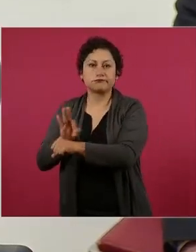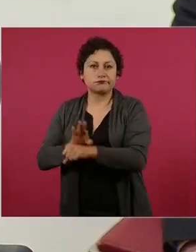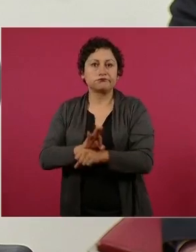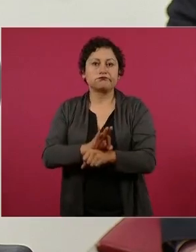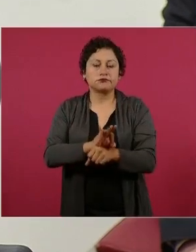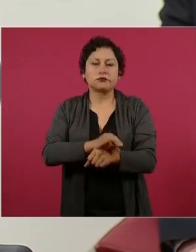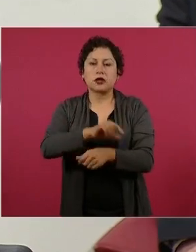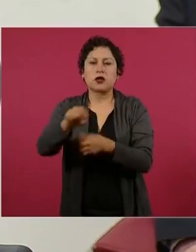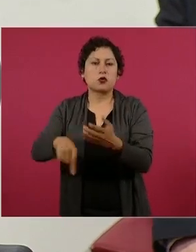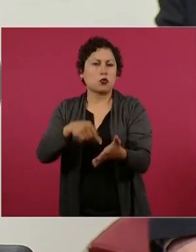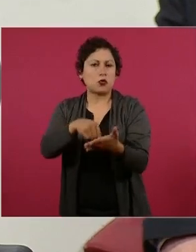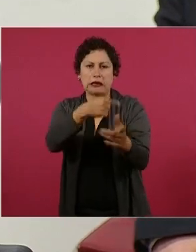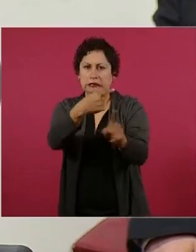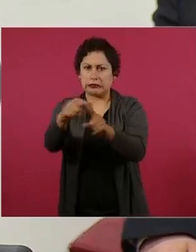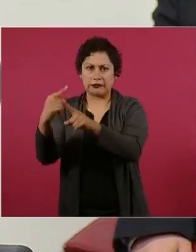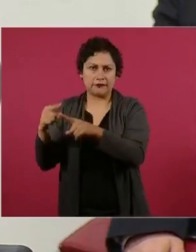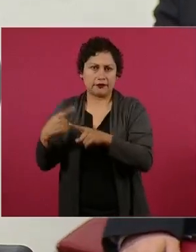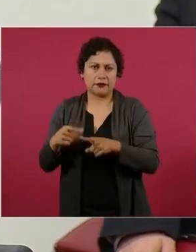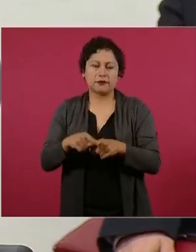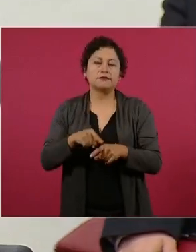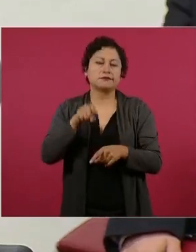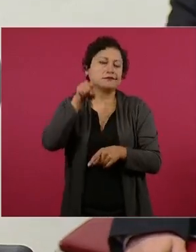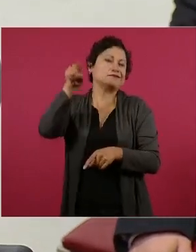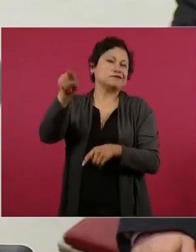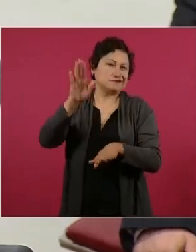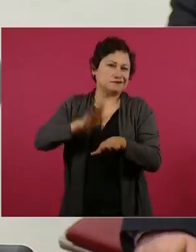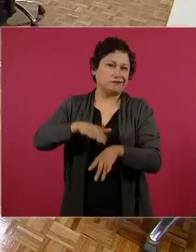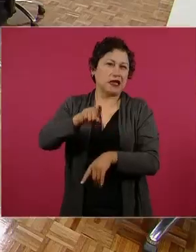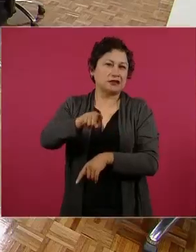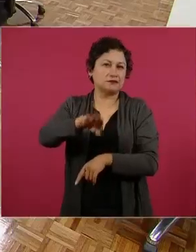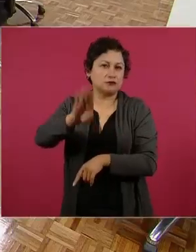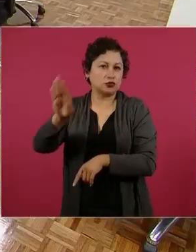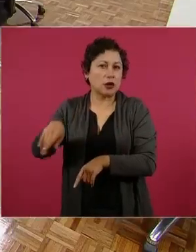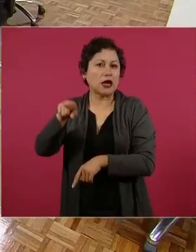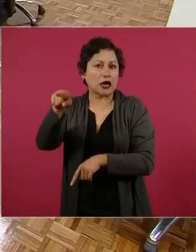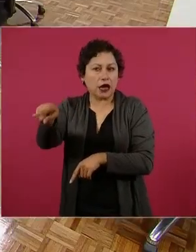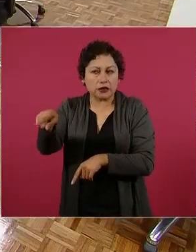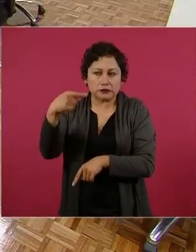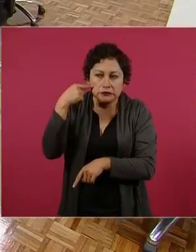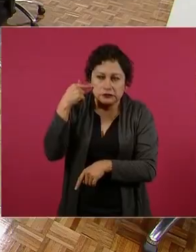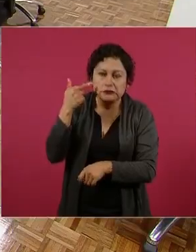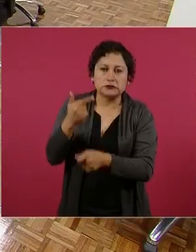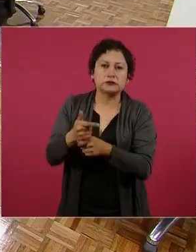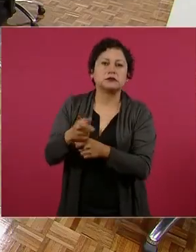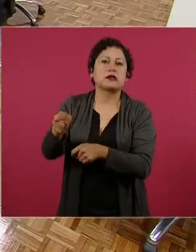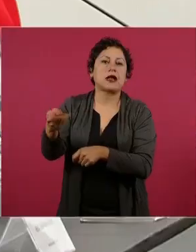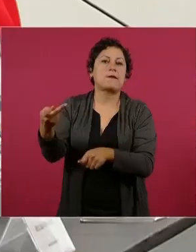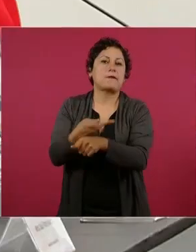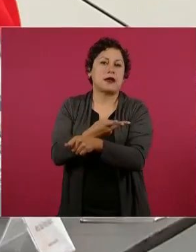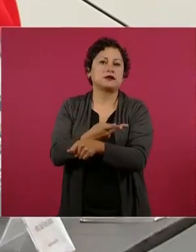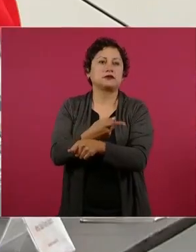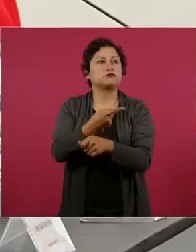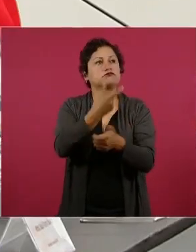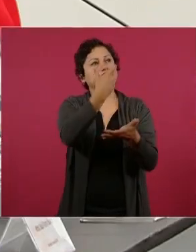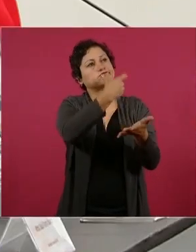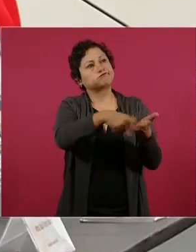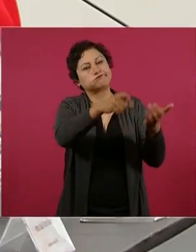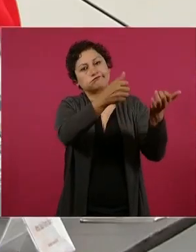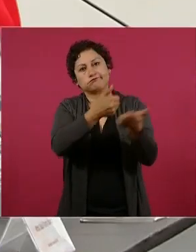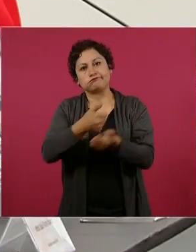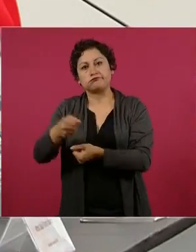ahí, principalmente en Michoacán, pero va enfocado a eso, a generar una capacidad de